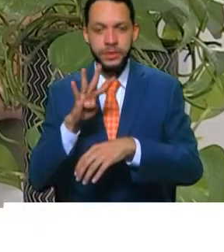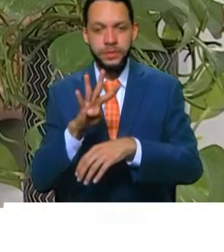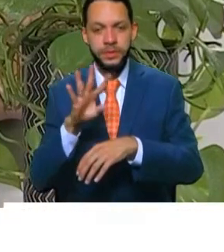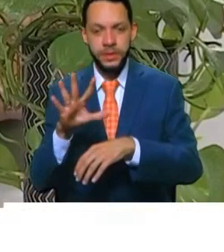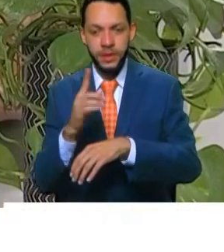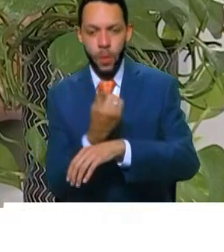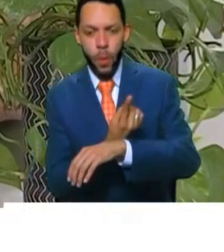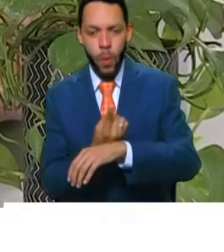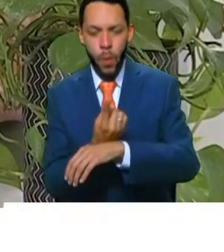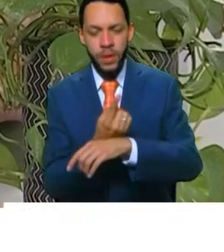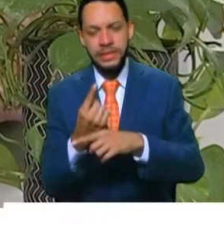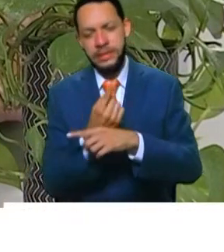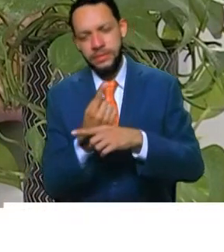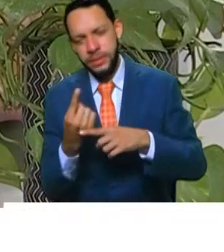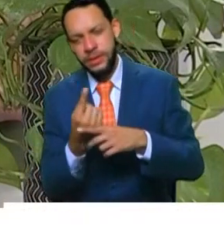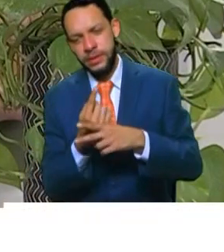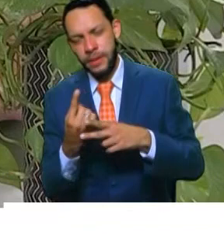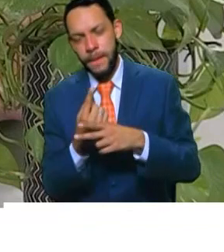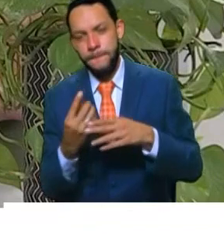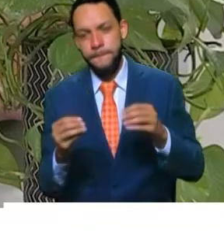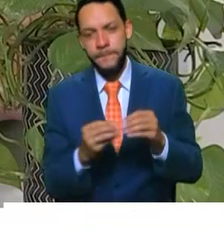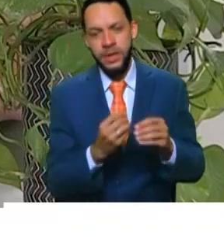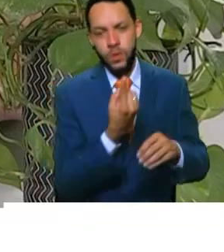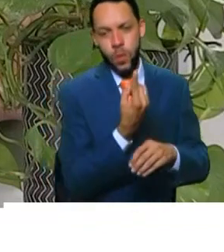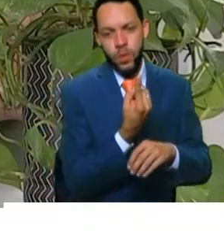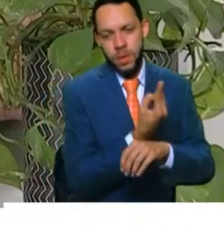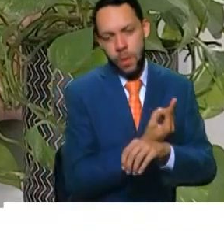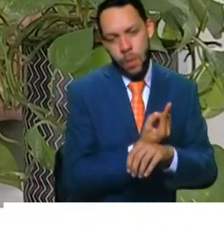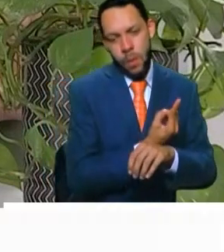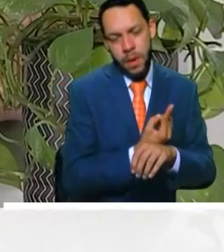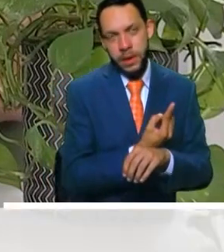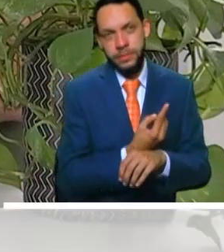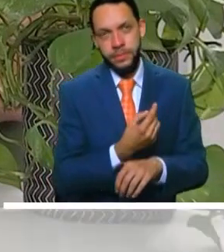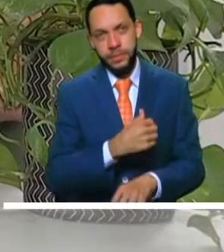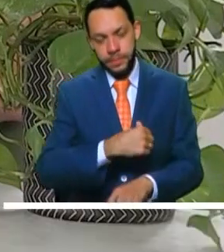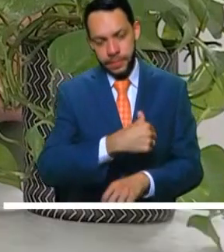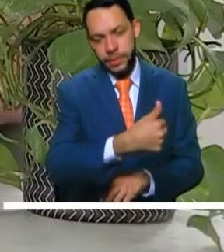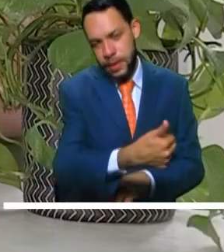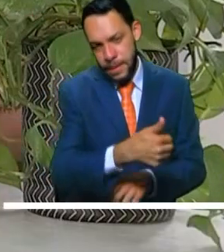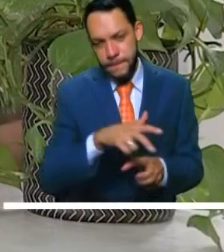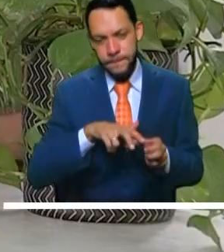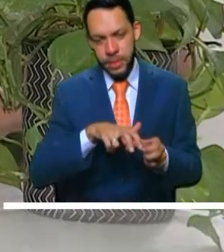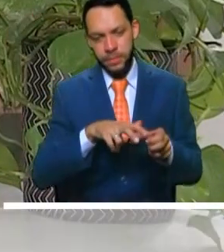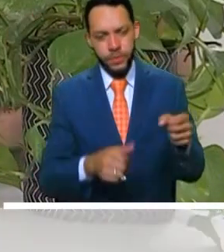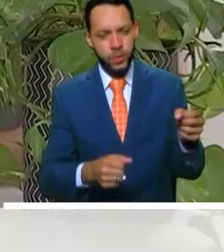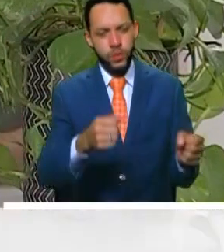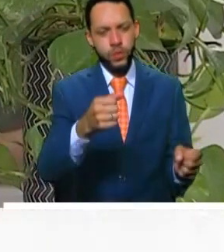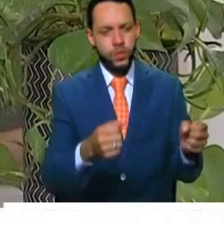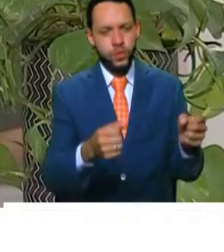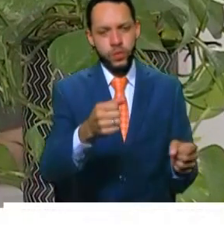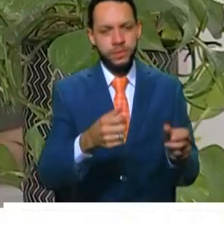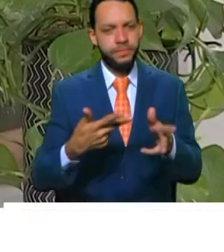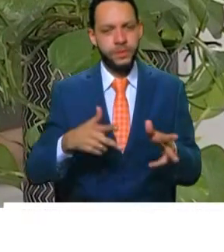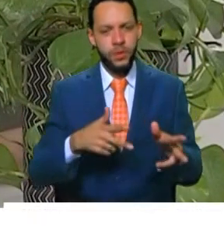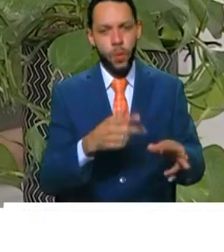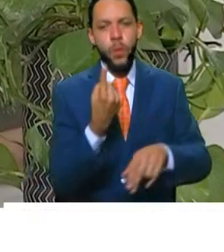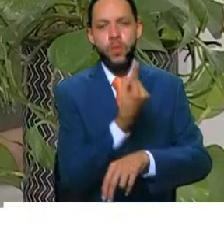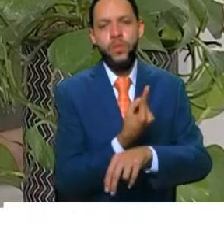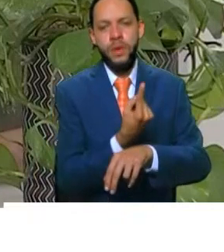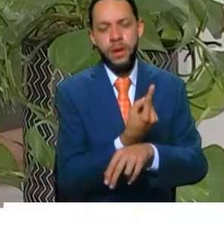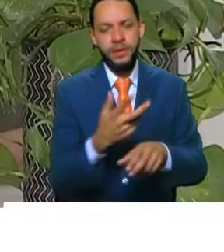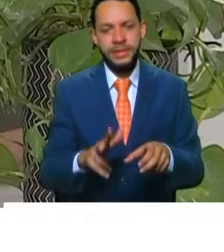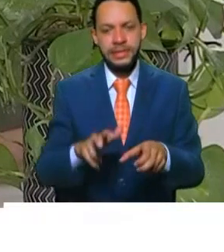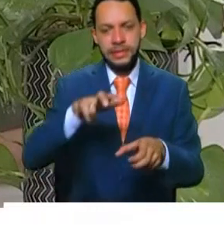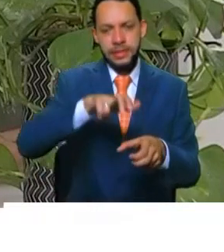semana y me queda una hora y media de la casa. Entonces, ida y vuelta, una hora y media. Siempre